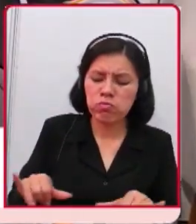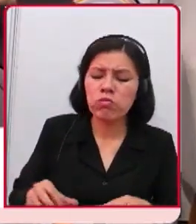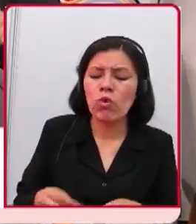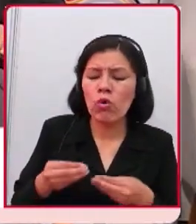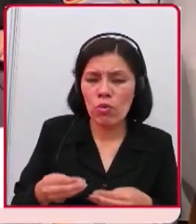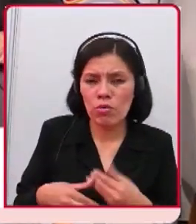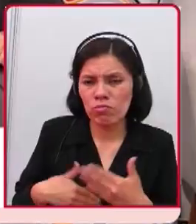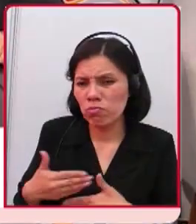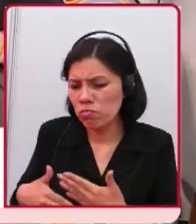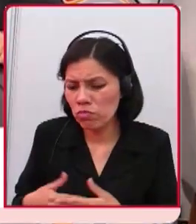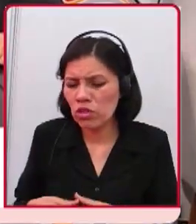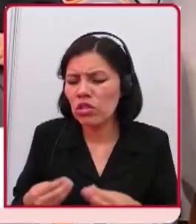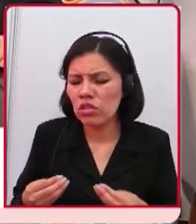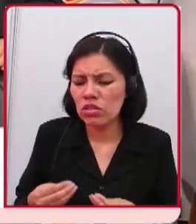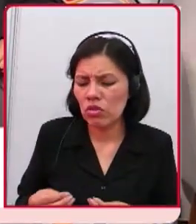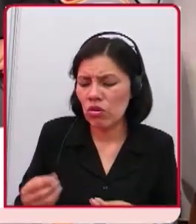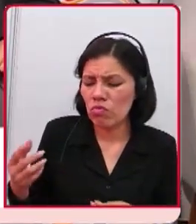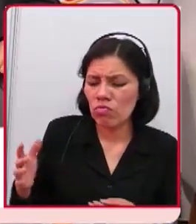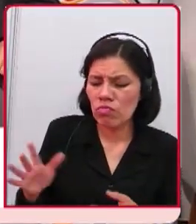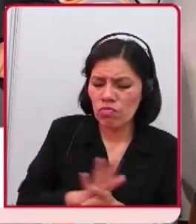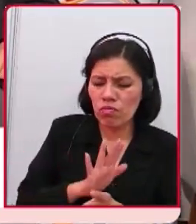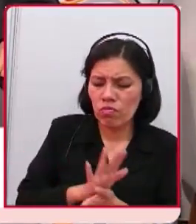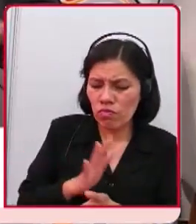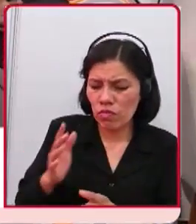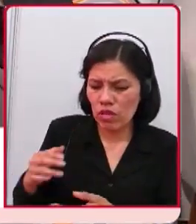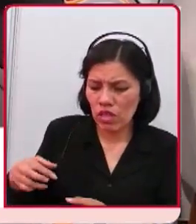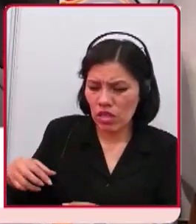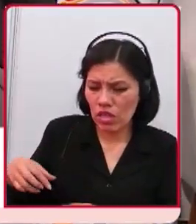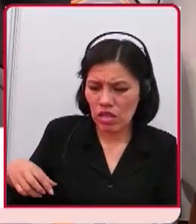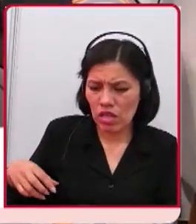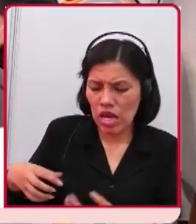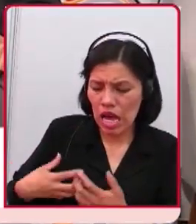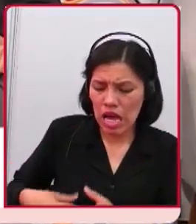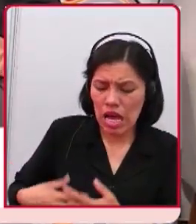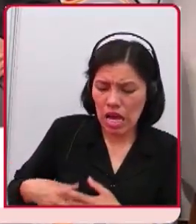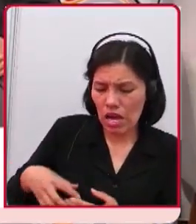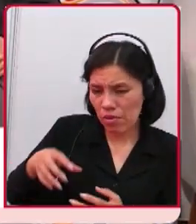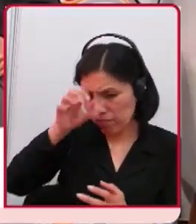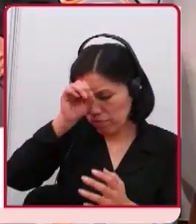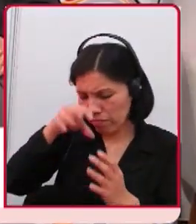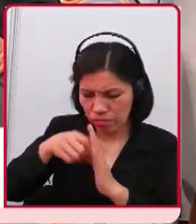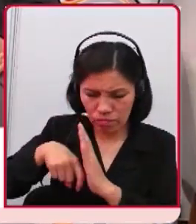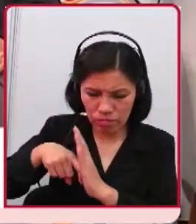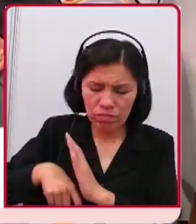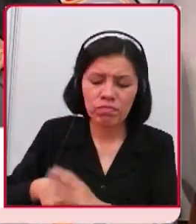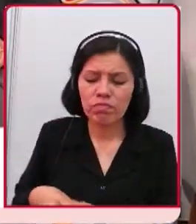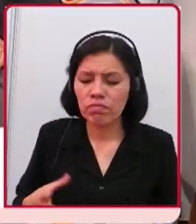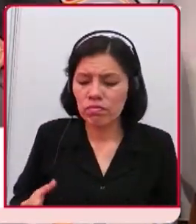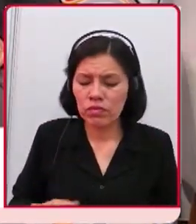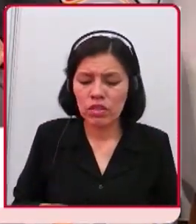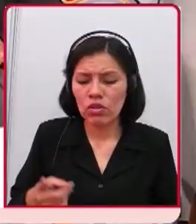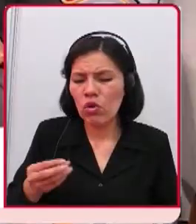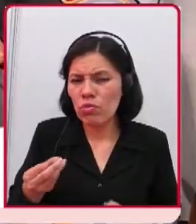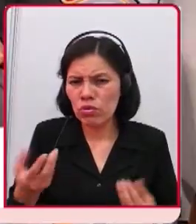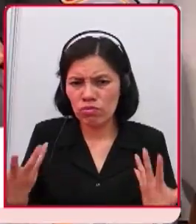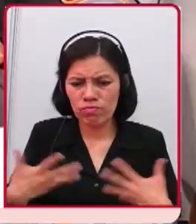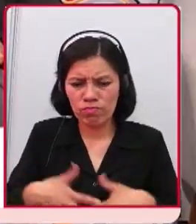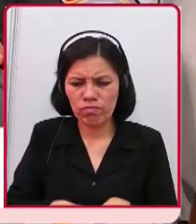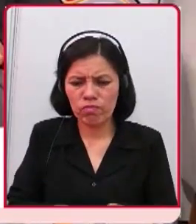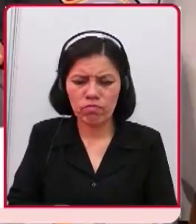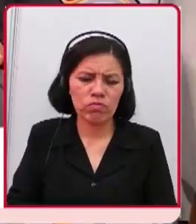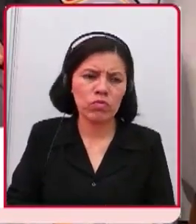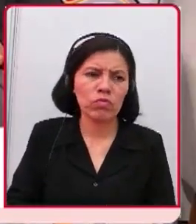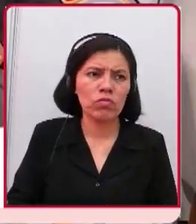sino ya de una data de la mina, de la planta. ¿No? ¿Cómo asocias todos estos aspectos que estás integrando a través de tu